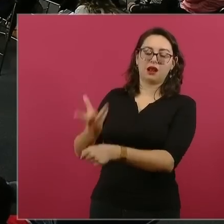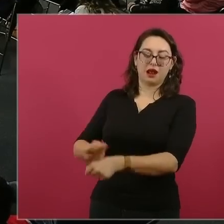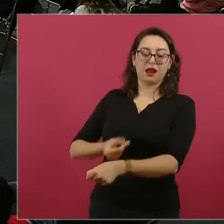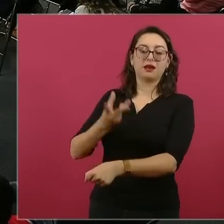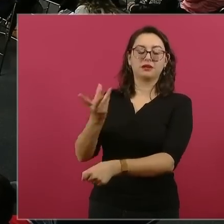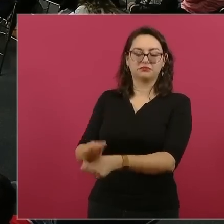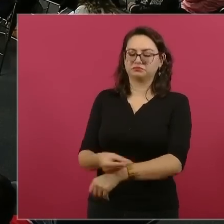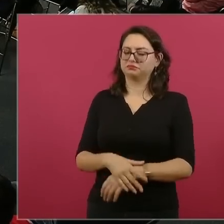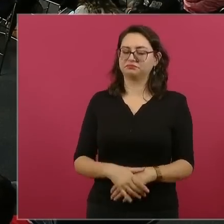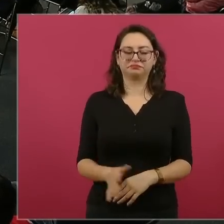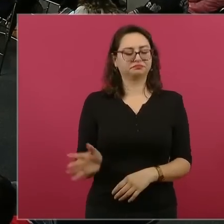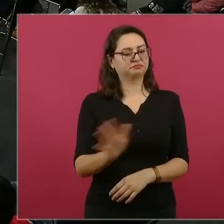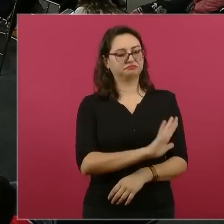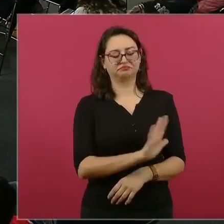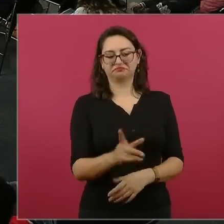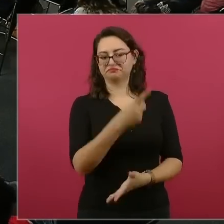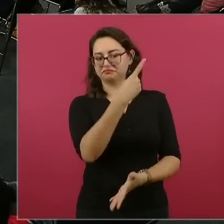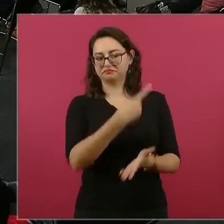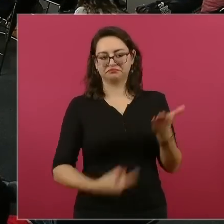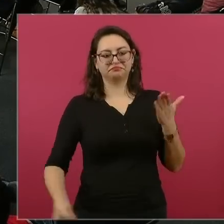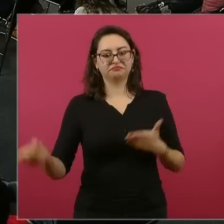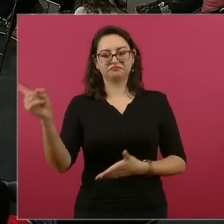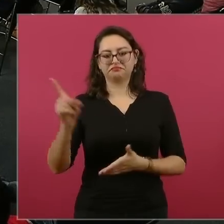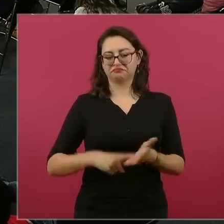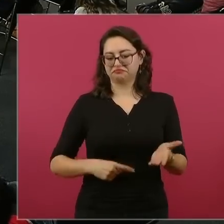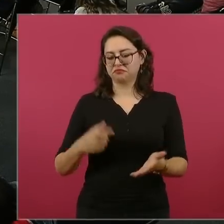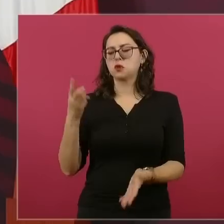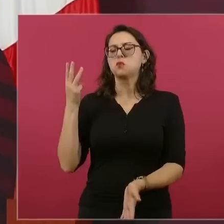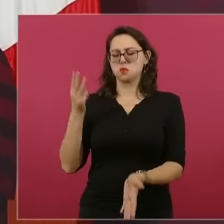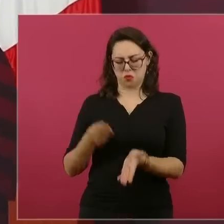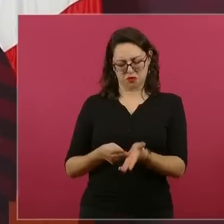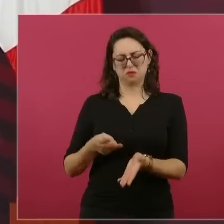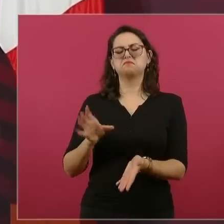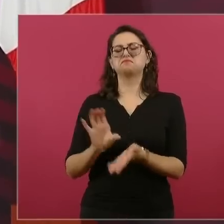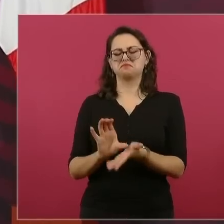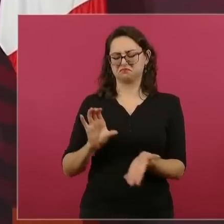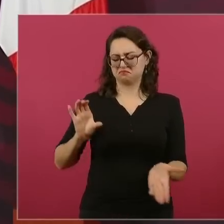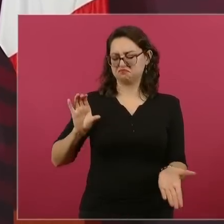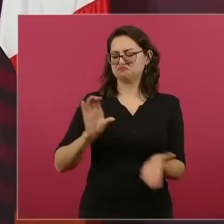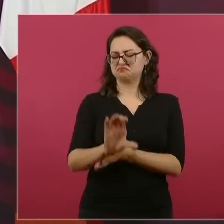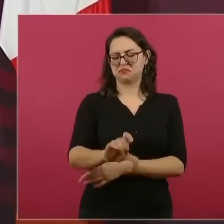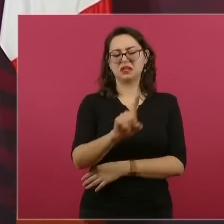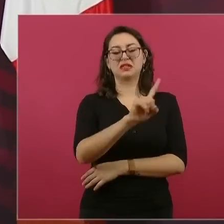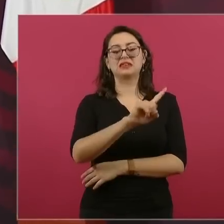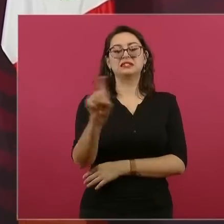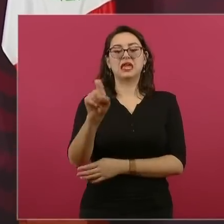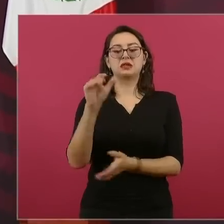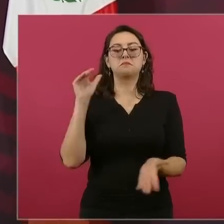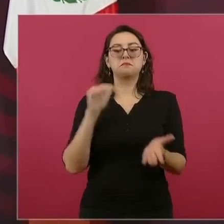bueno, les pagamos a todos sus 100,000 millones.